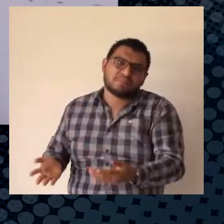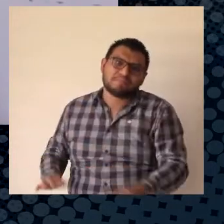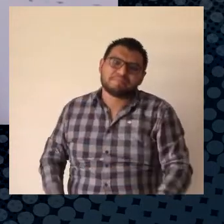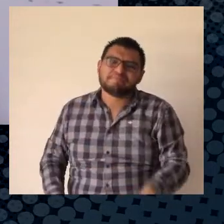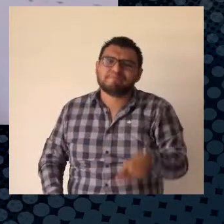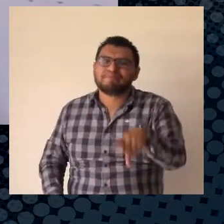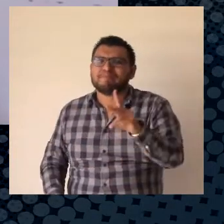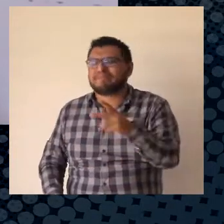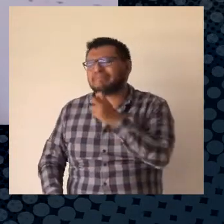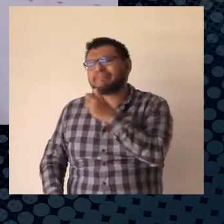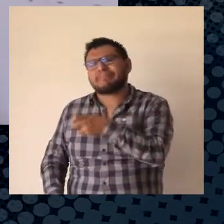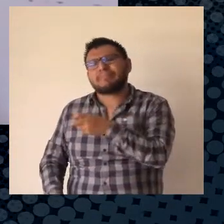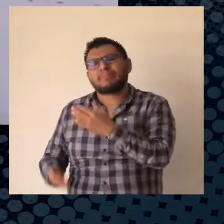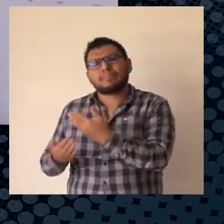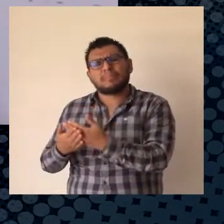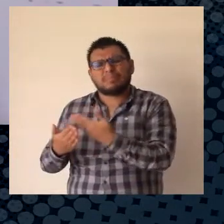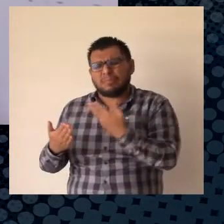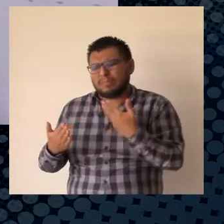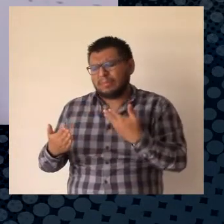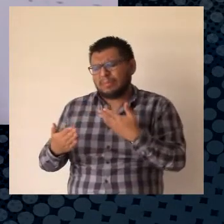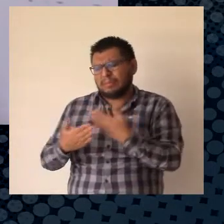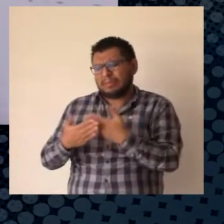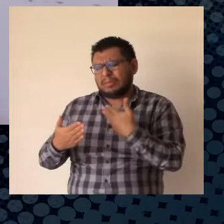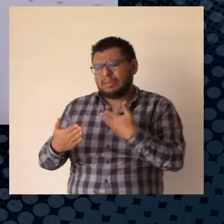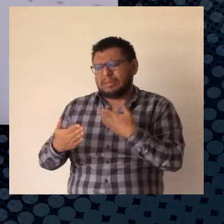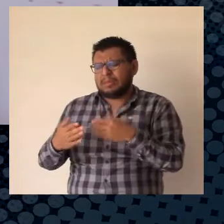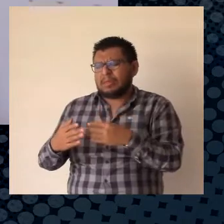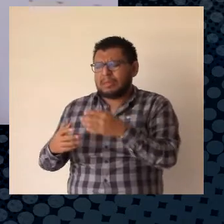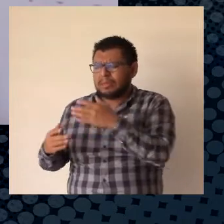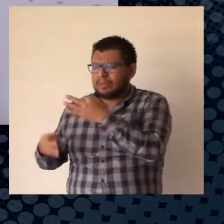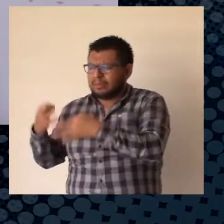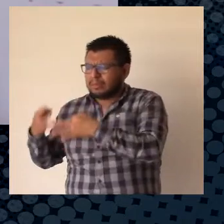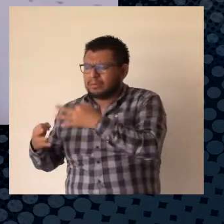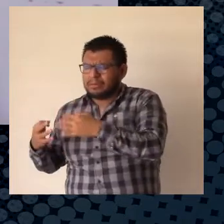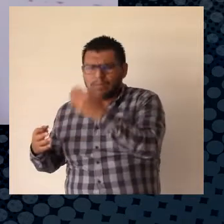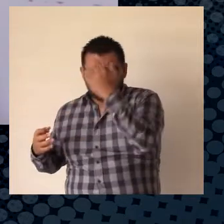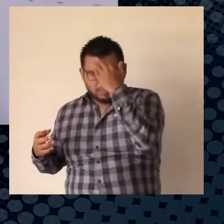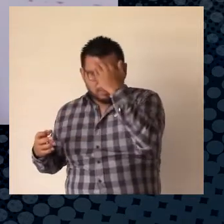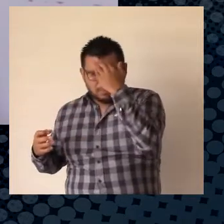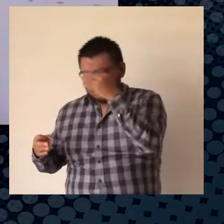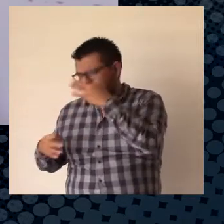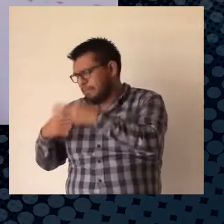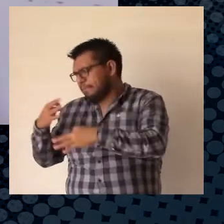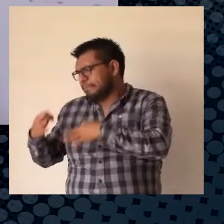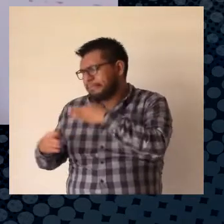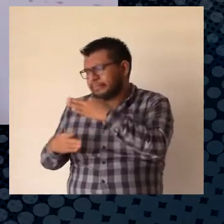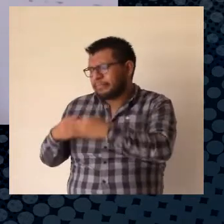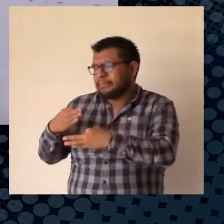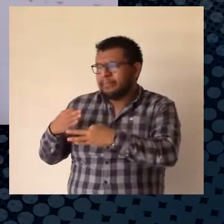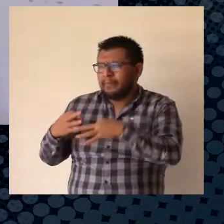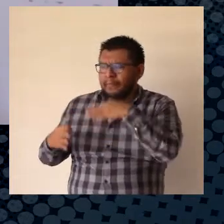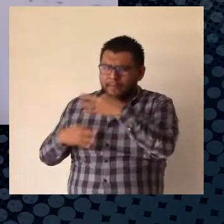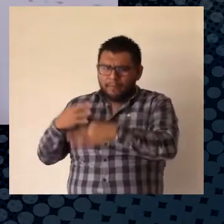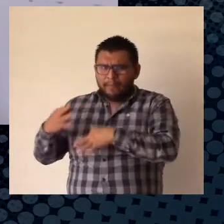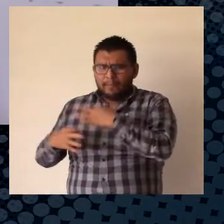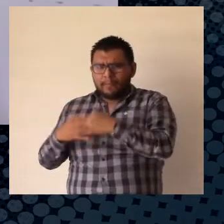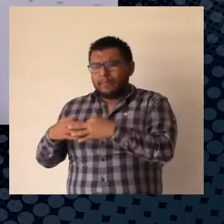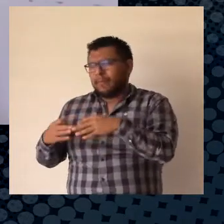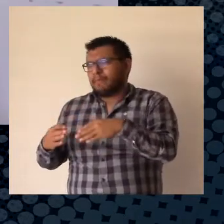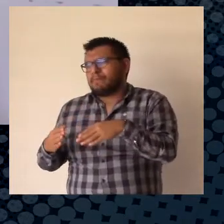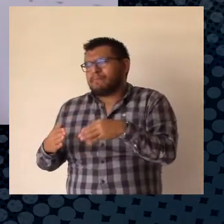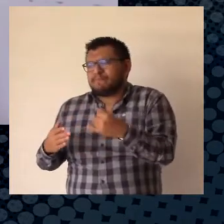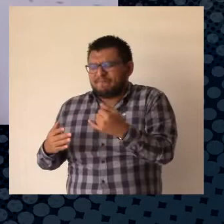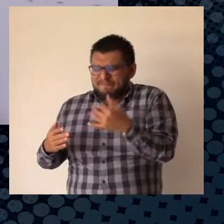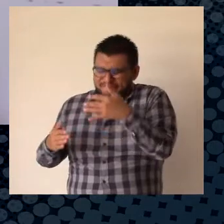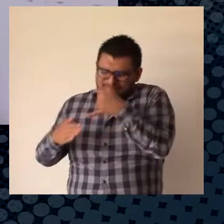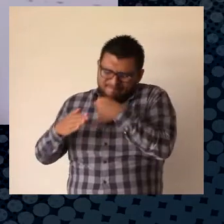Pero por eso antes de juzgar, debemos de conocer todos. Todo lo que está en el fondo, todo lo